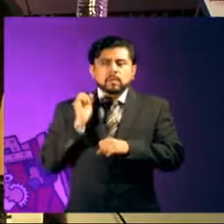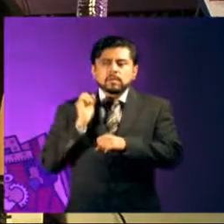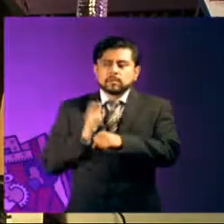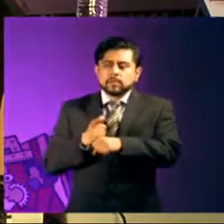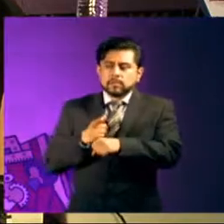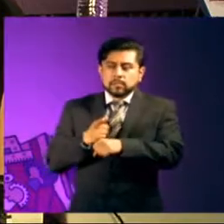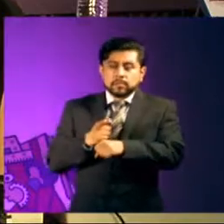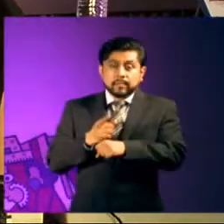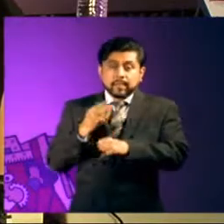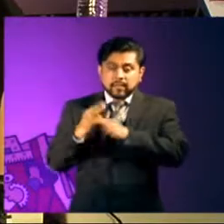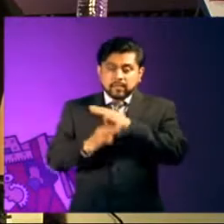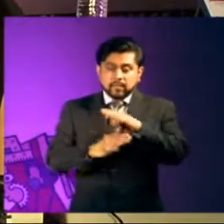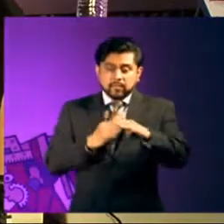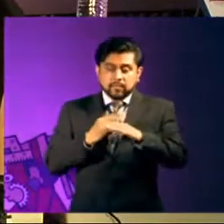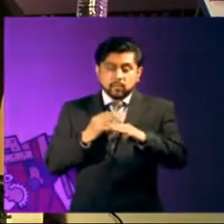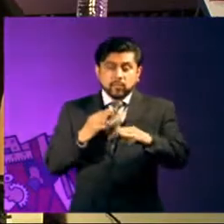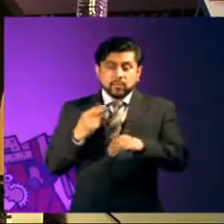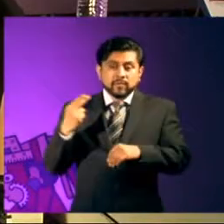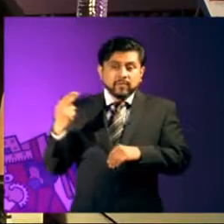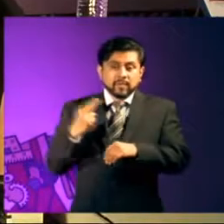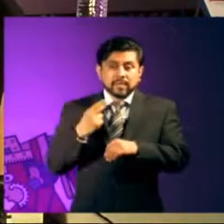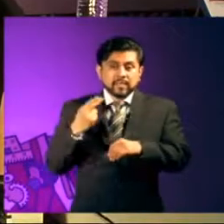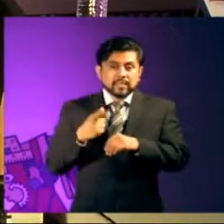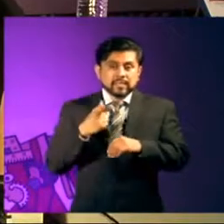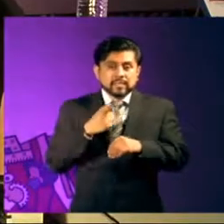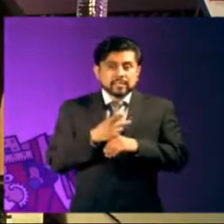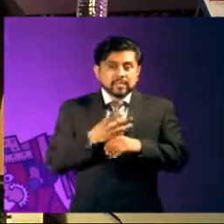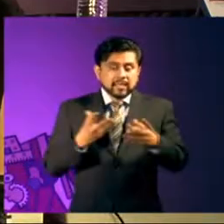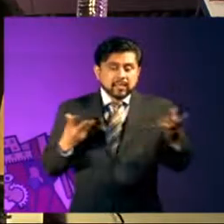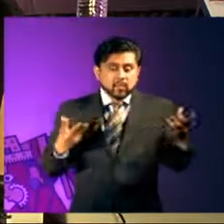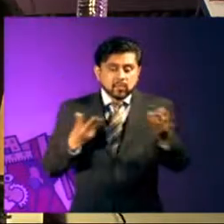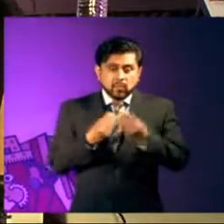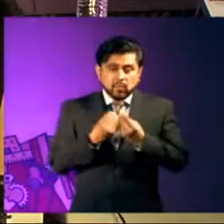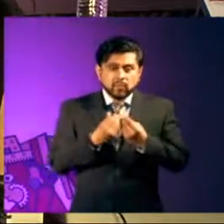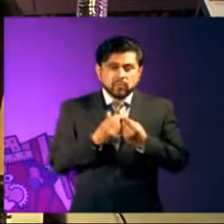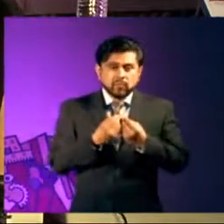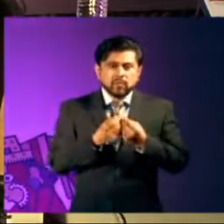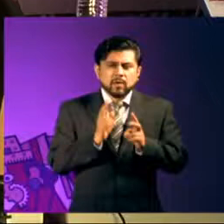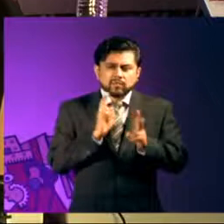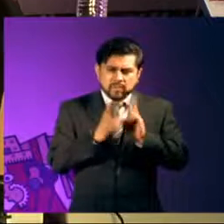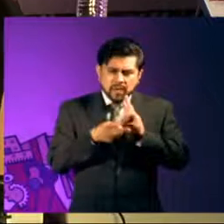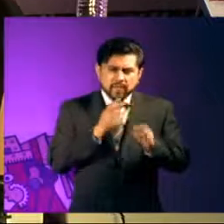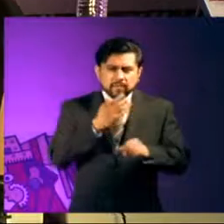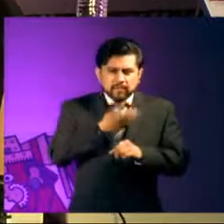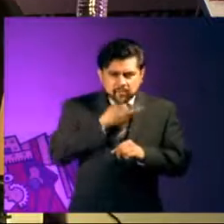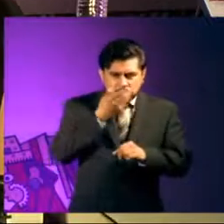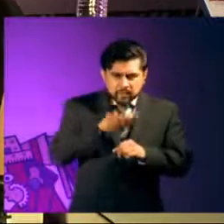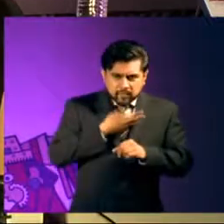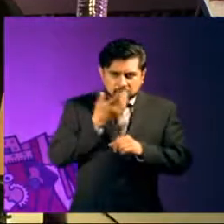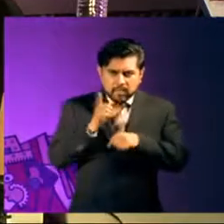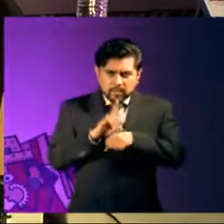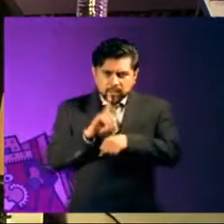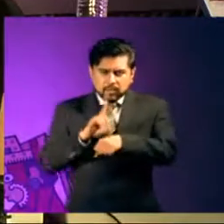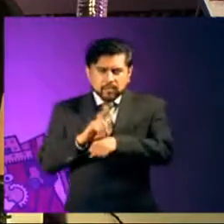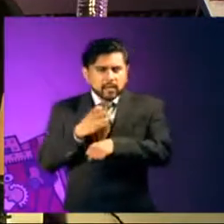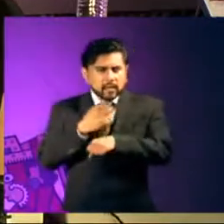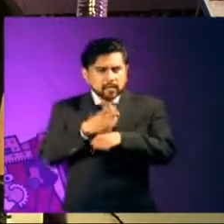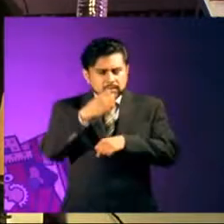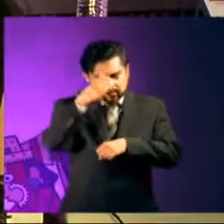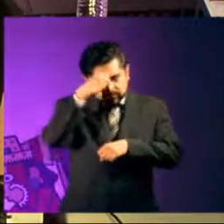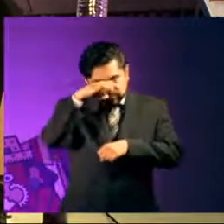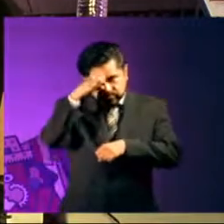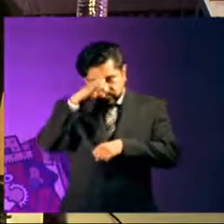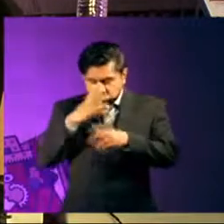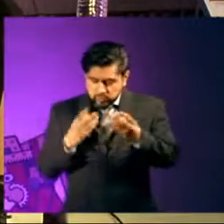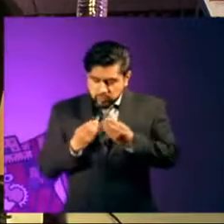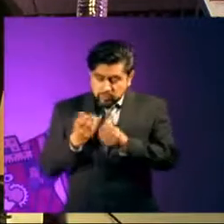amable si pudiéramos incluir estas conversaciones en la vida cotidiana pero no solamente estas conversaciones sino estas vivencias y etcétera